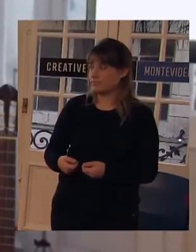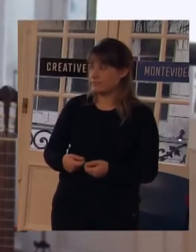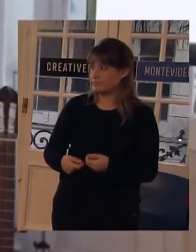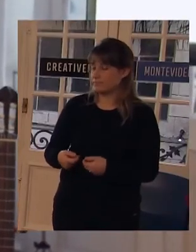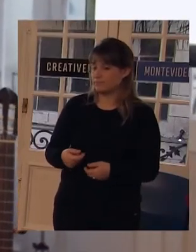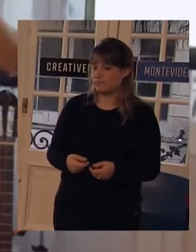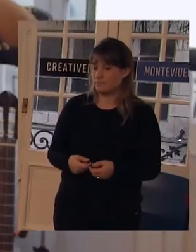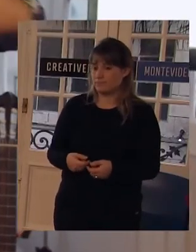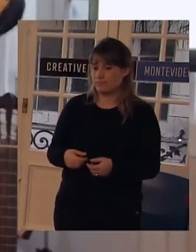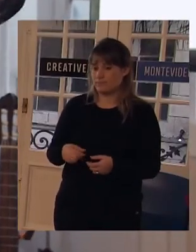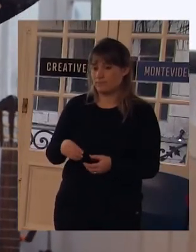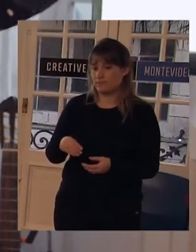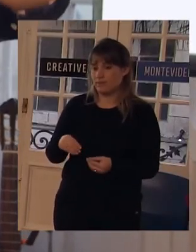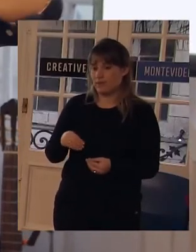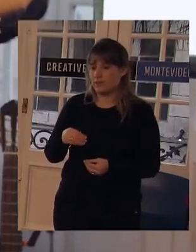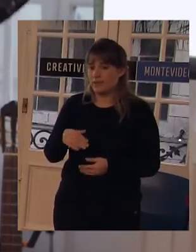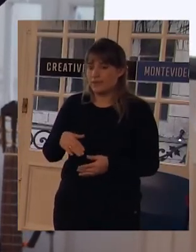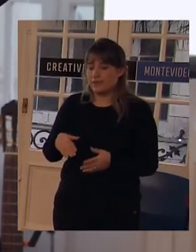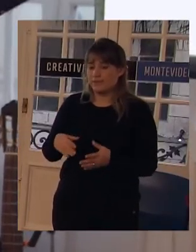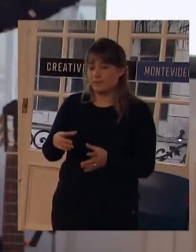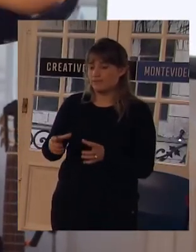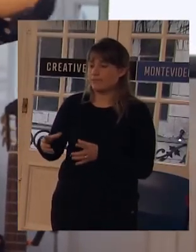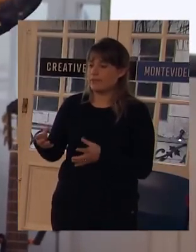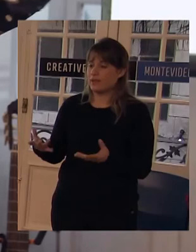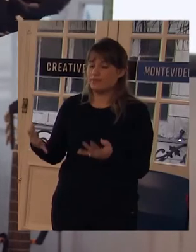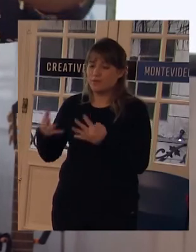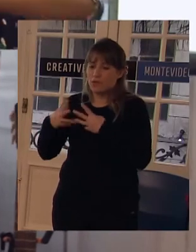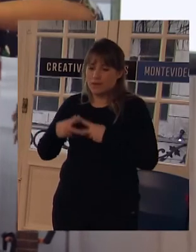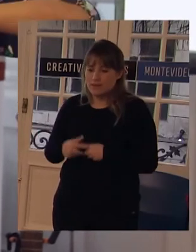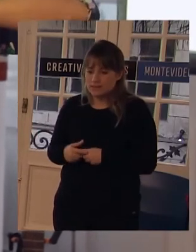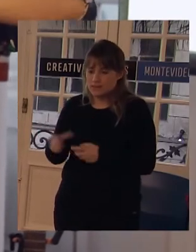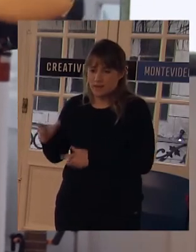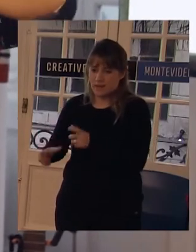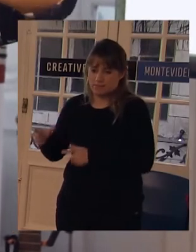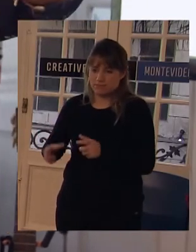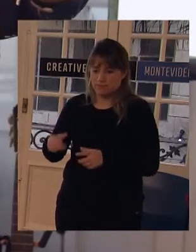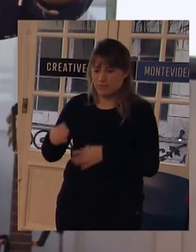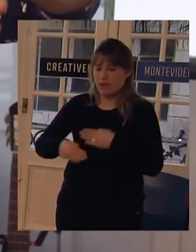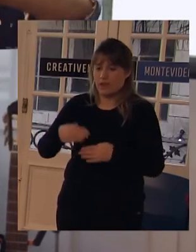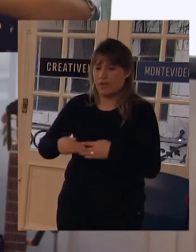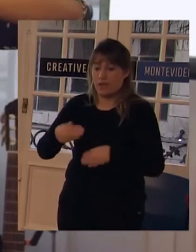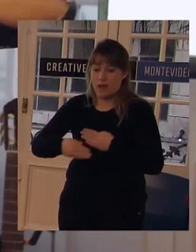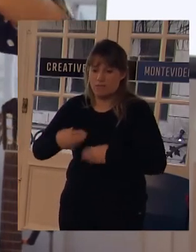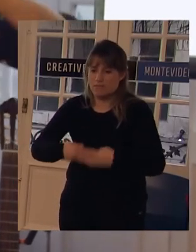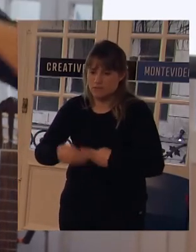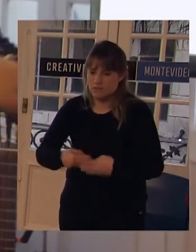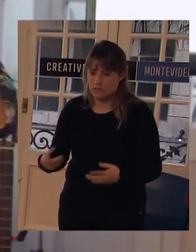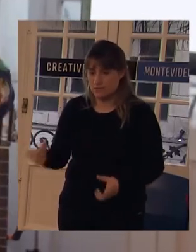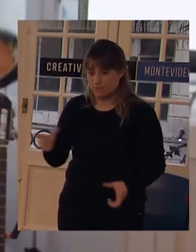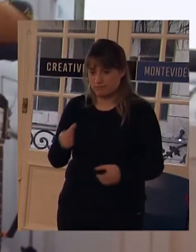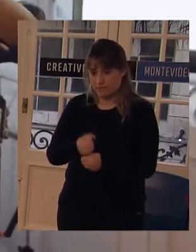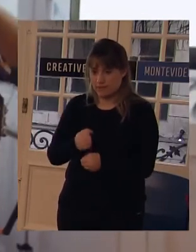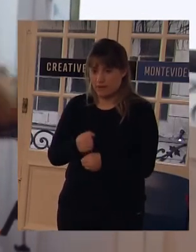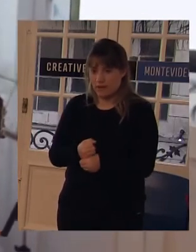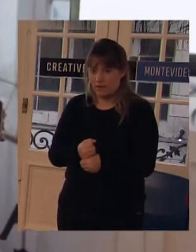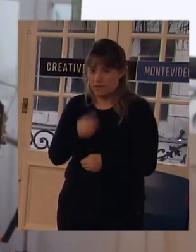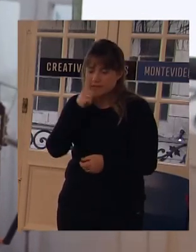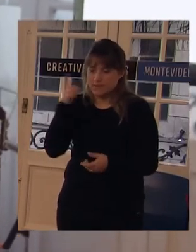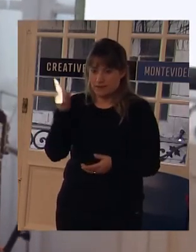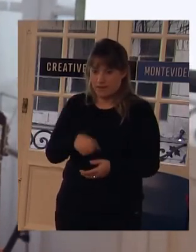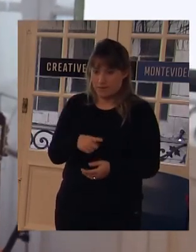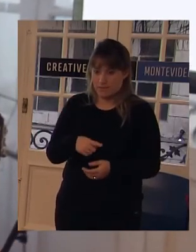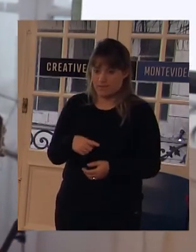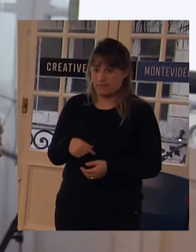como nos vamos entendiendo entre nosotros los procesos de trabajo que tenemos, para poder optimizar los tiempos, para poder tener